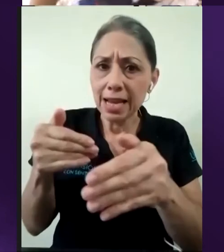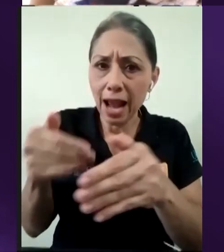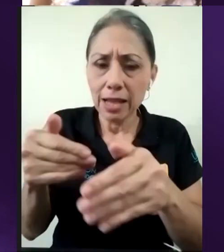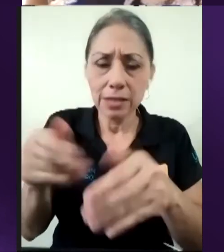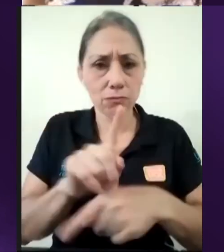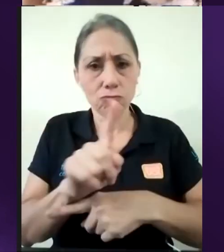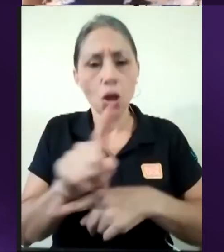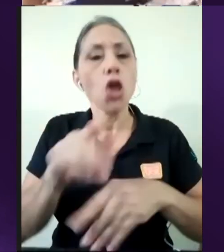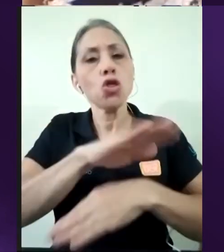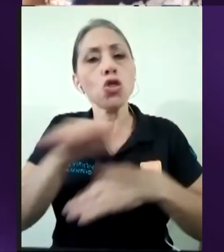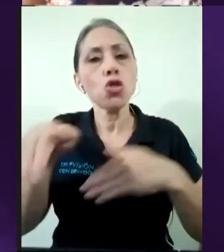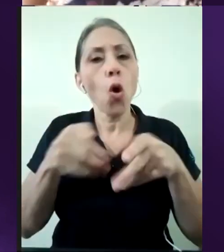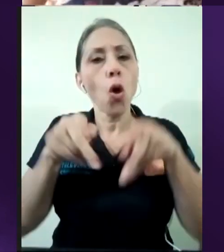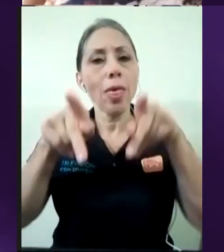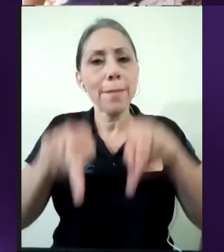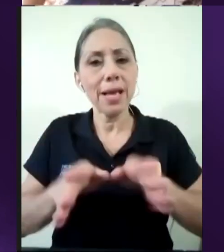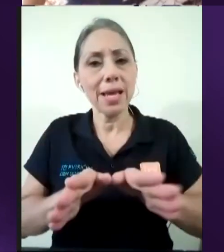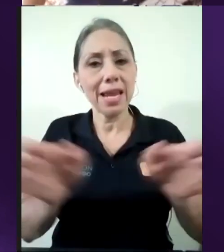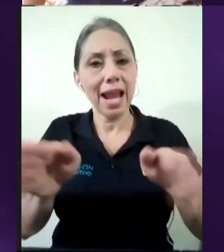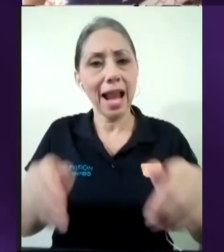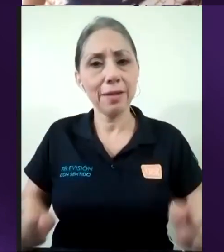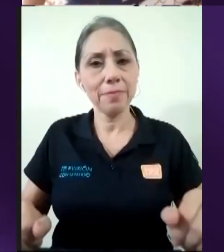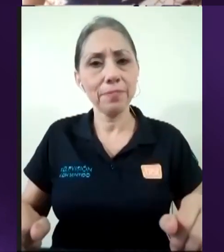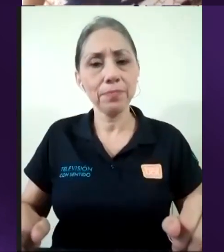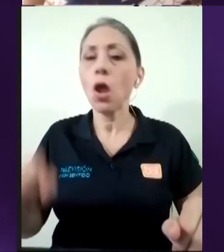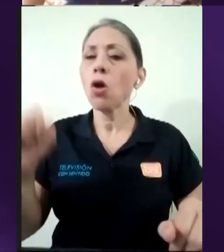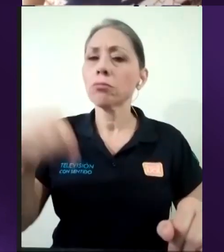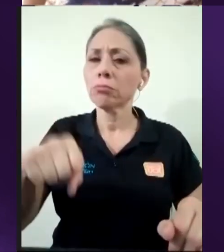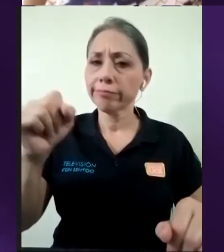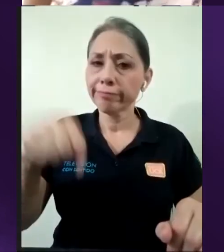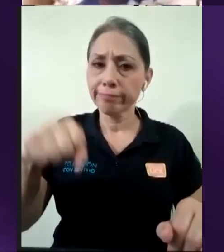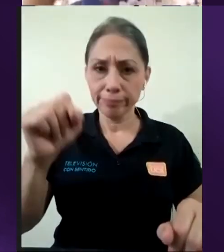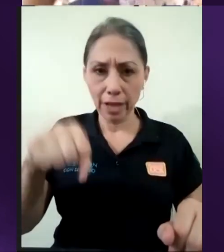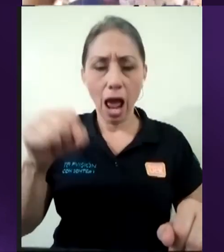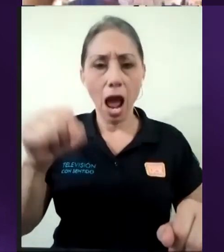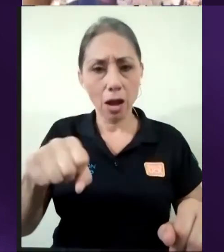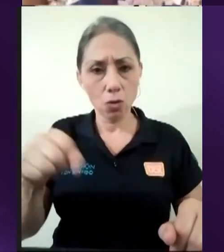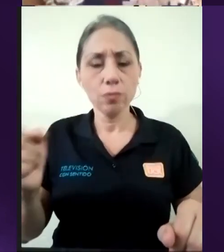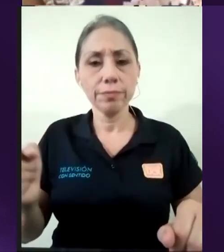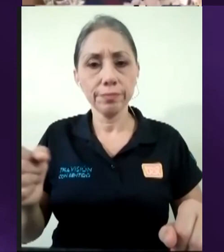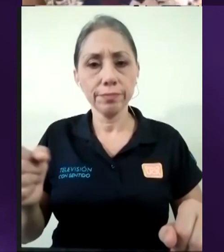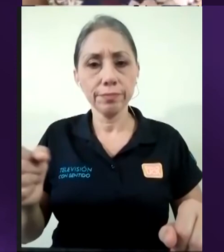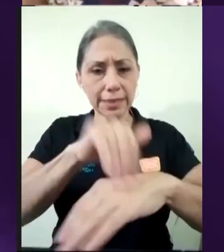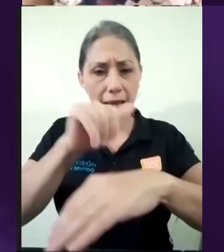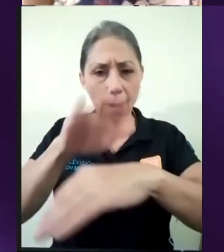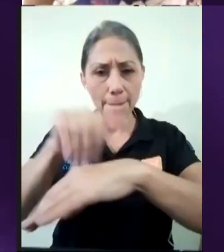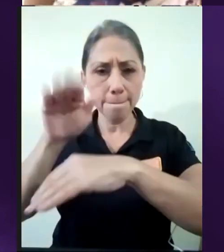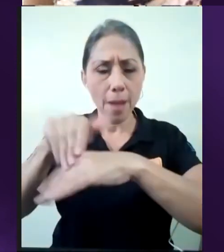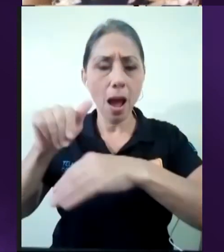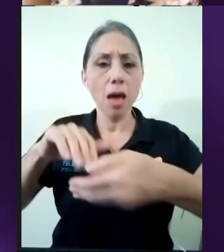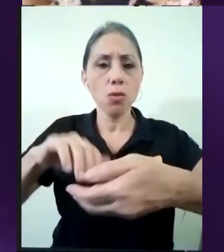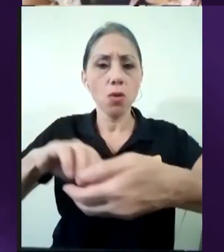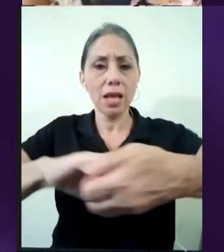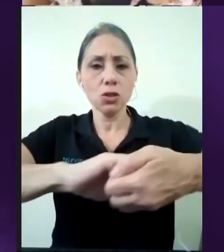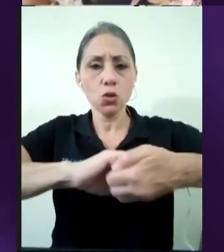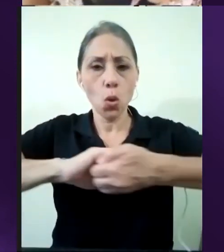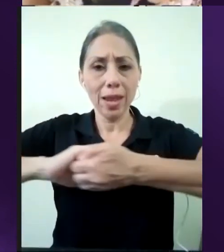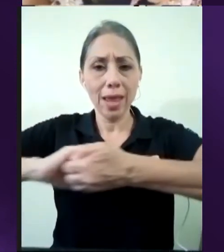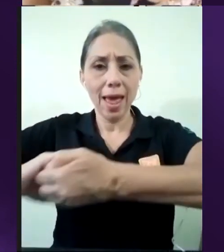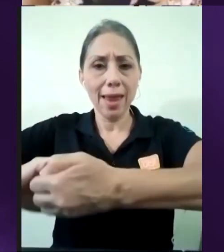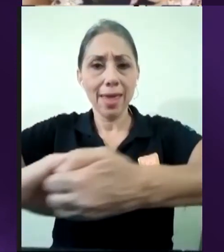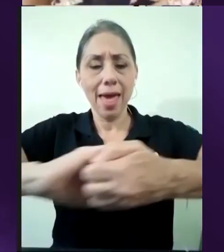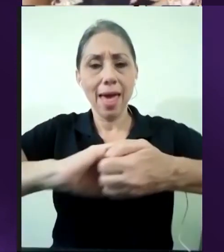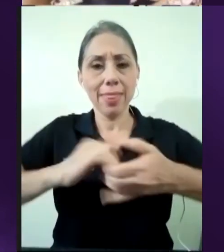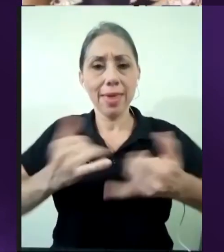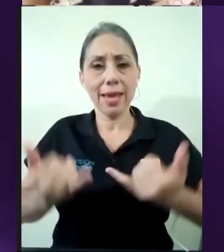general. Claro, es un llamado precisamente a la solidaridad en estos momentos, como bien